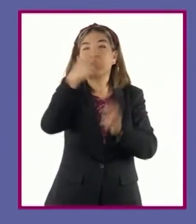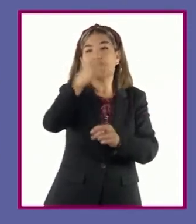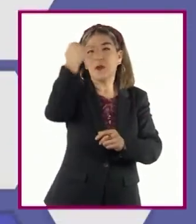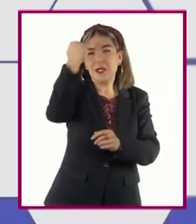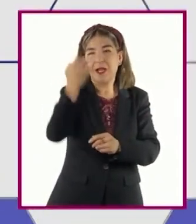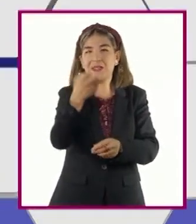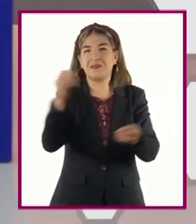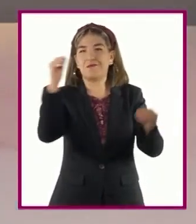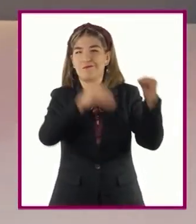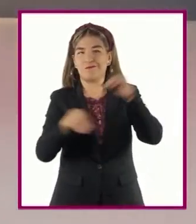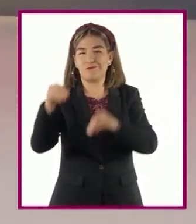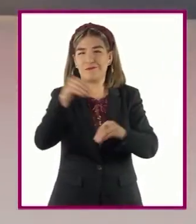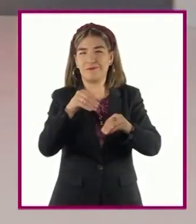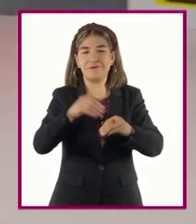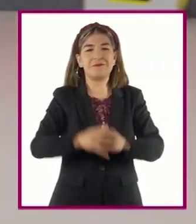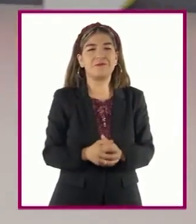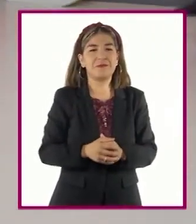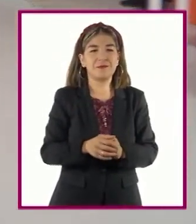discusión.